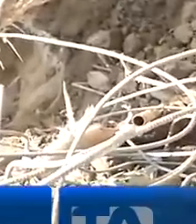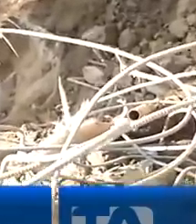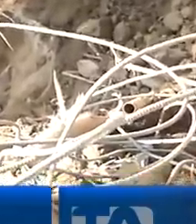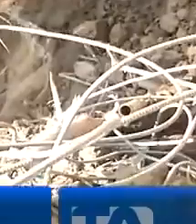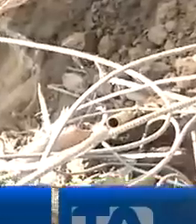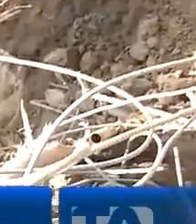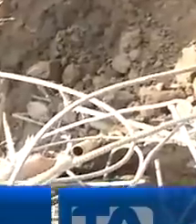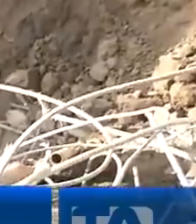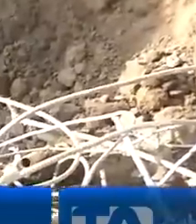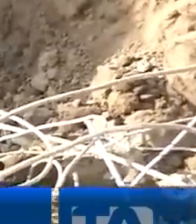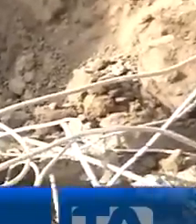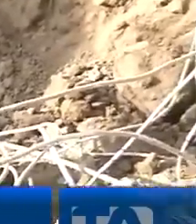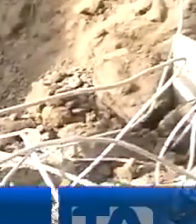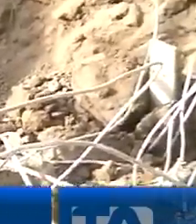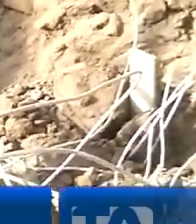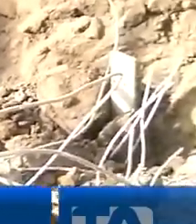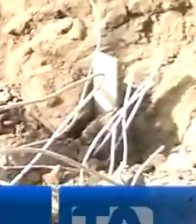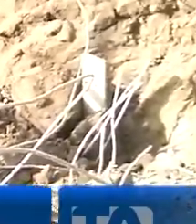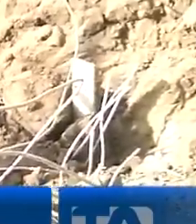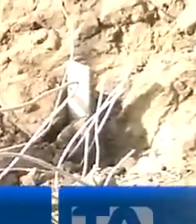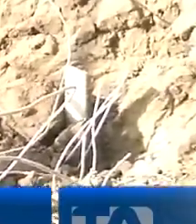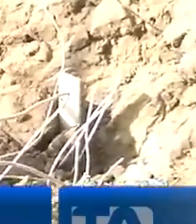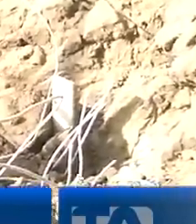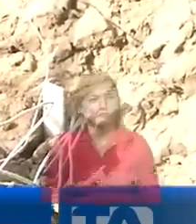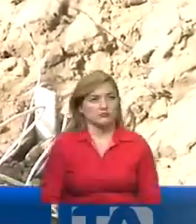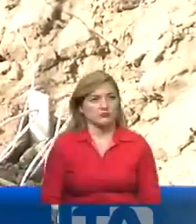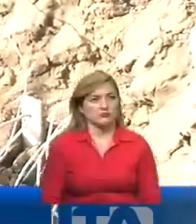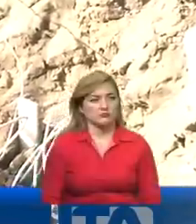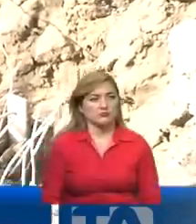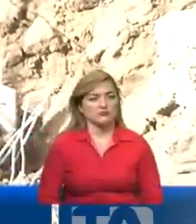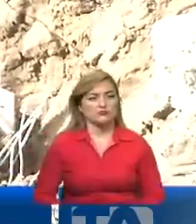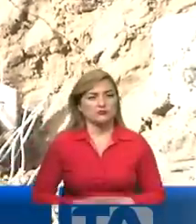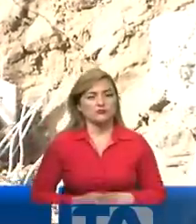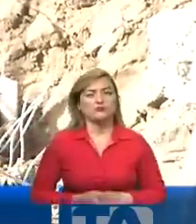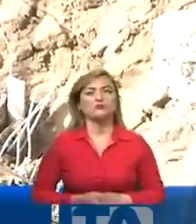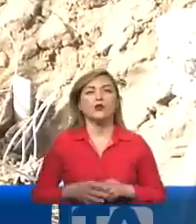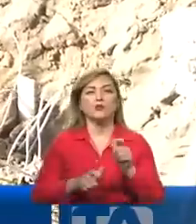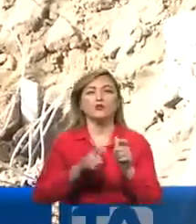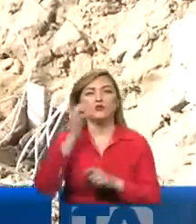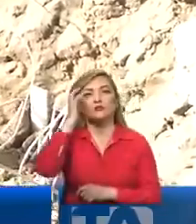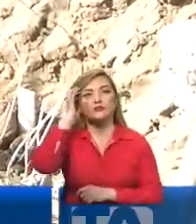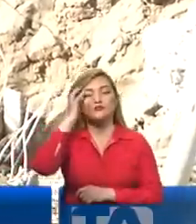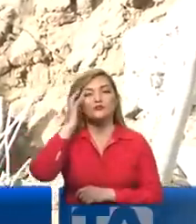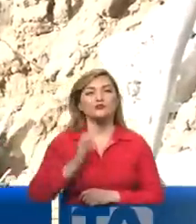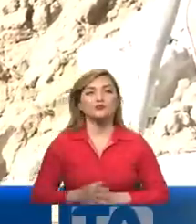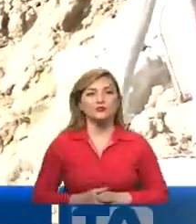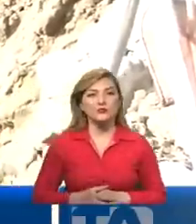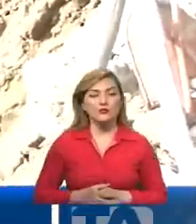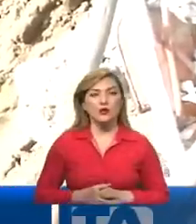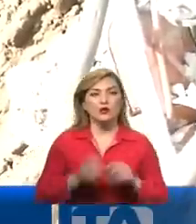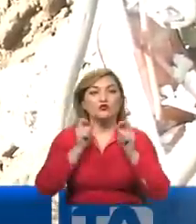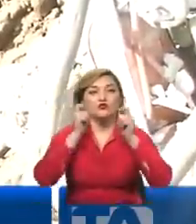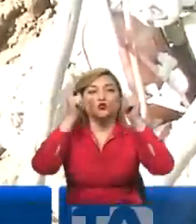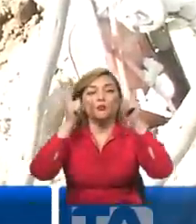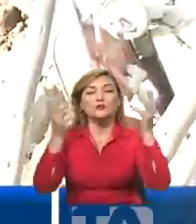han terminado ya las labores de búsqueda. Como les comentaba, los vecinos en realidad están muy, muy preocupados, están también muy